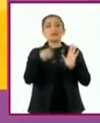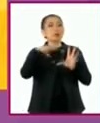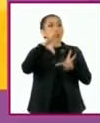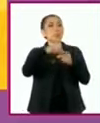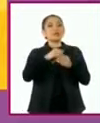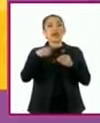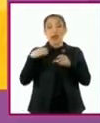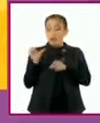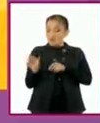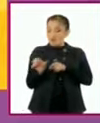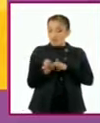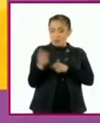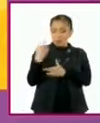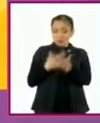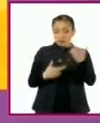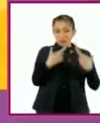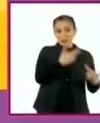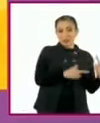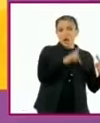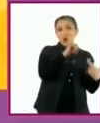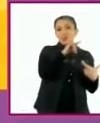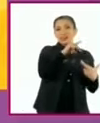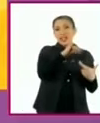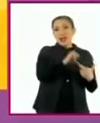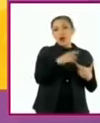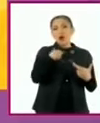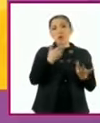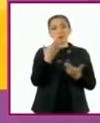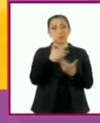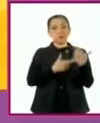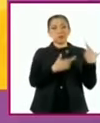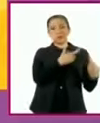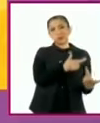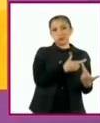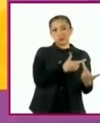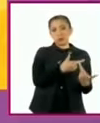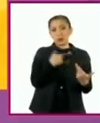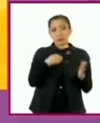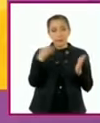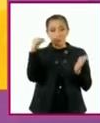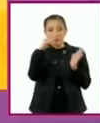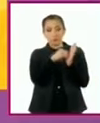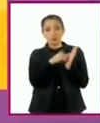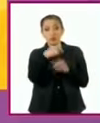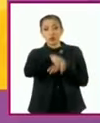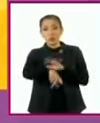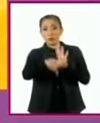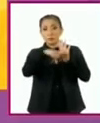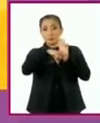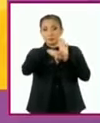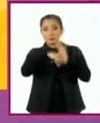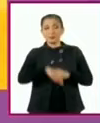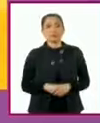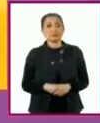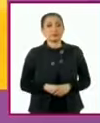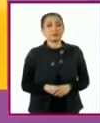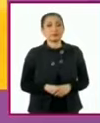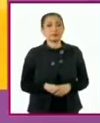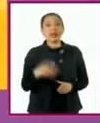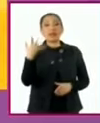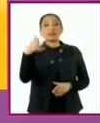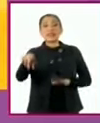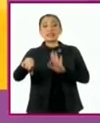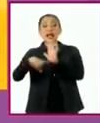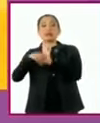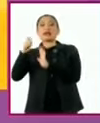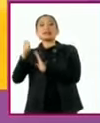de casillas que retrocedió Lucero por ser un retroceso. Se representa con un número negativo. 10